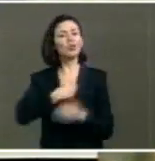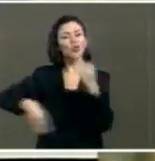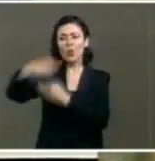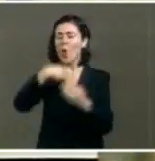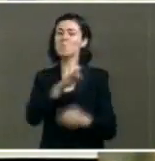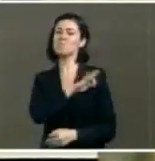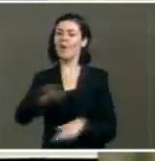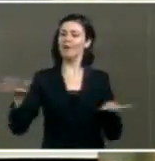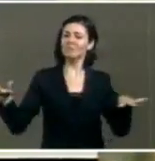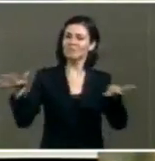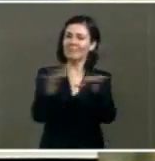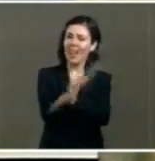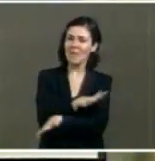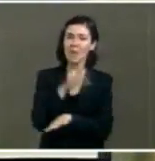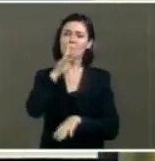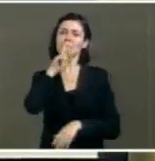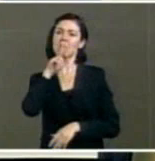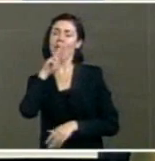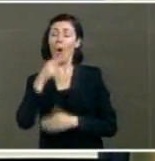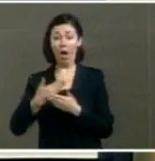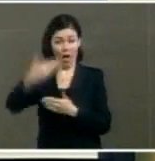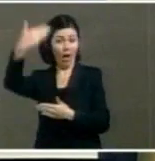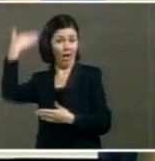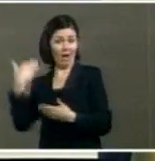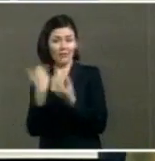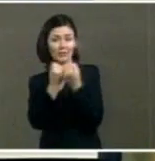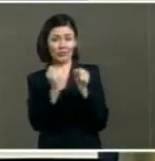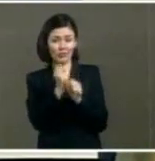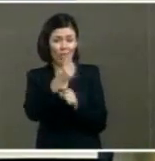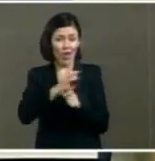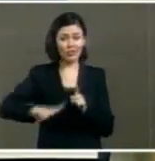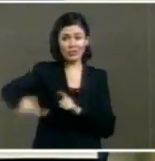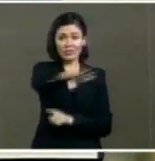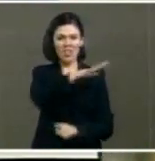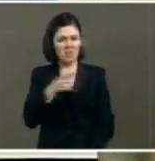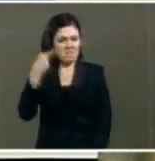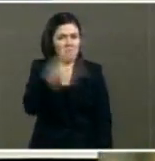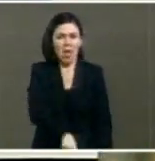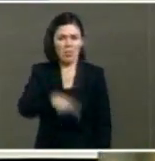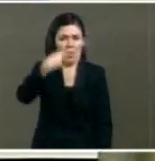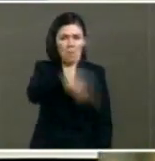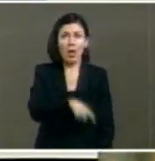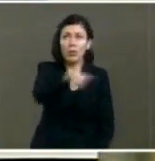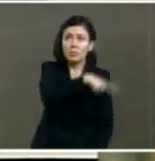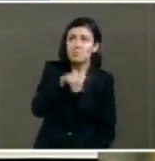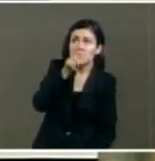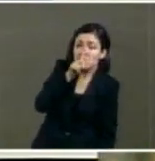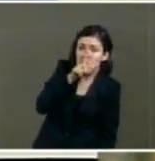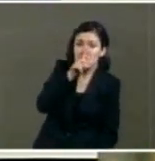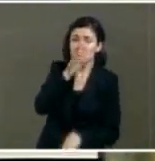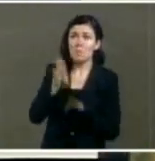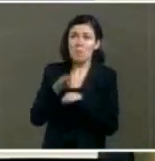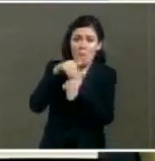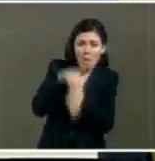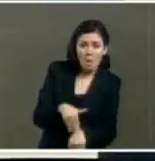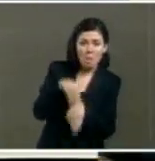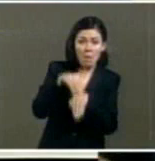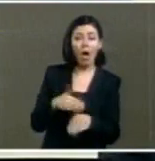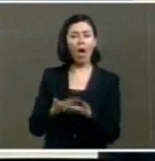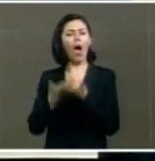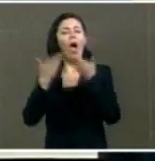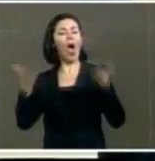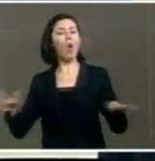entre todos una sociedad autoritaria, represiva y de censura por una sociedad abierta, plural y